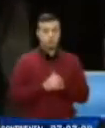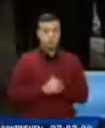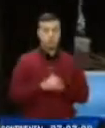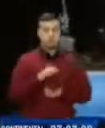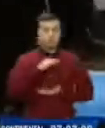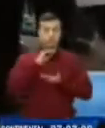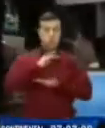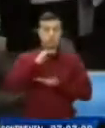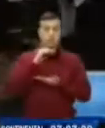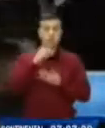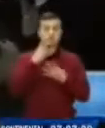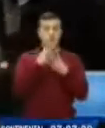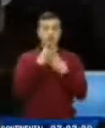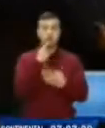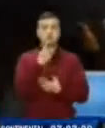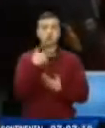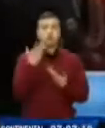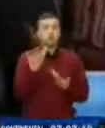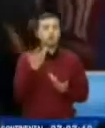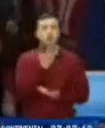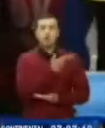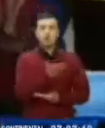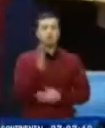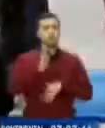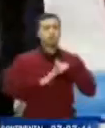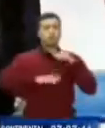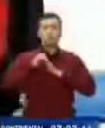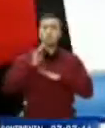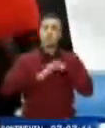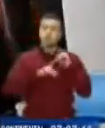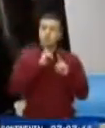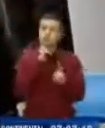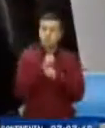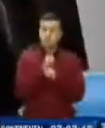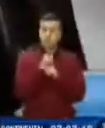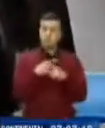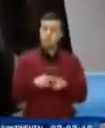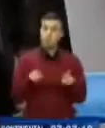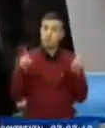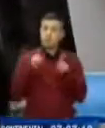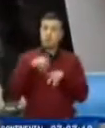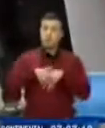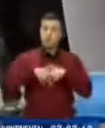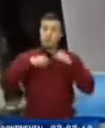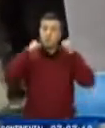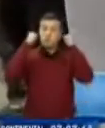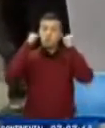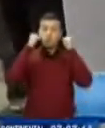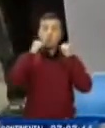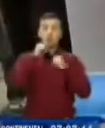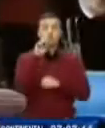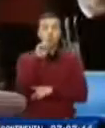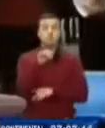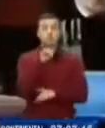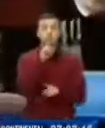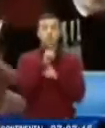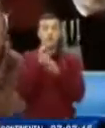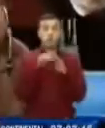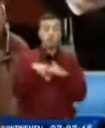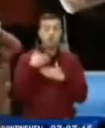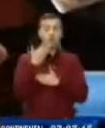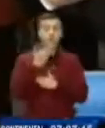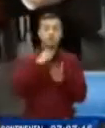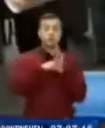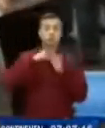esta jornada aseguran que nada tuvieron que ver con las protestas. Sin embargo, en un plantón desarrollado la tarde de este martes en los exteriores